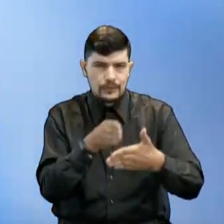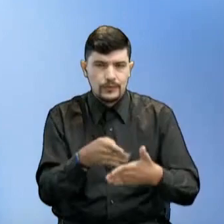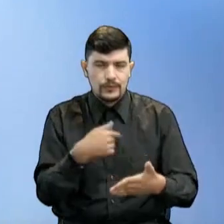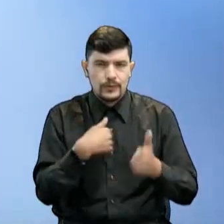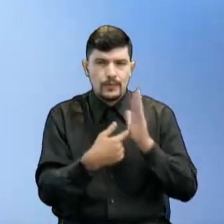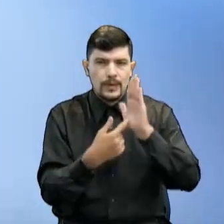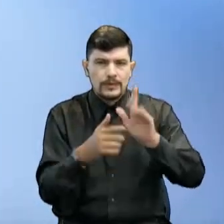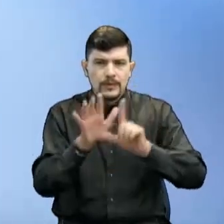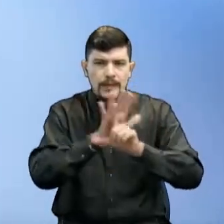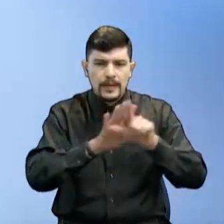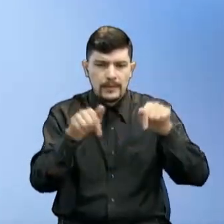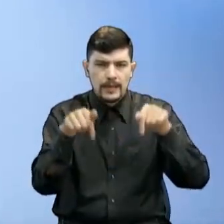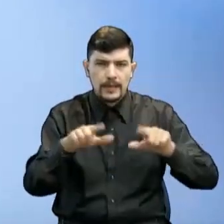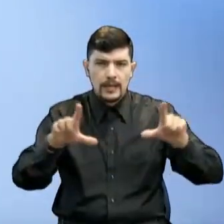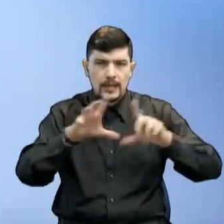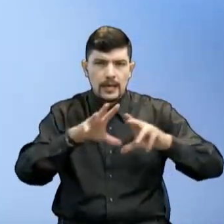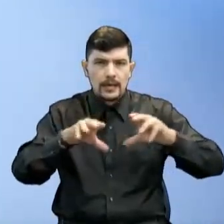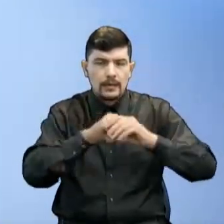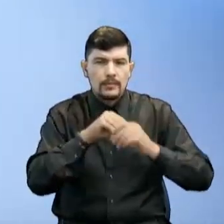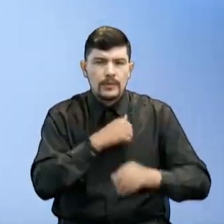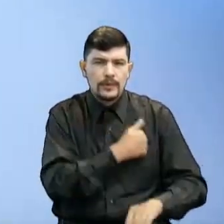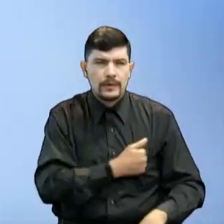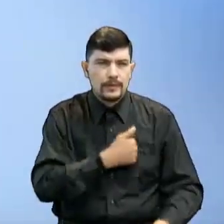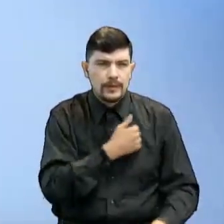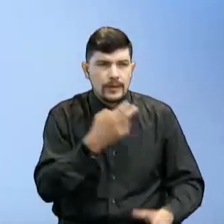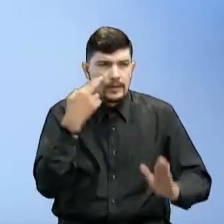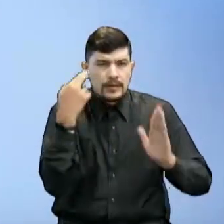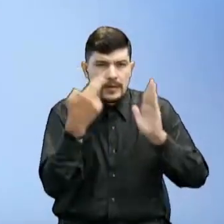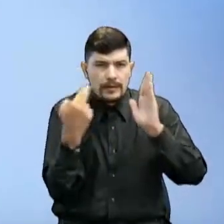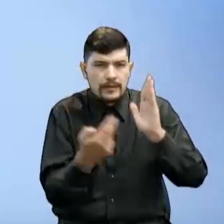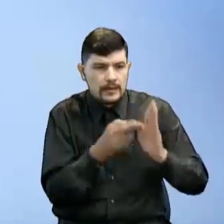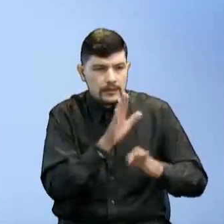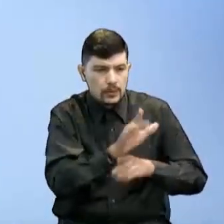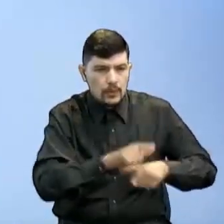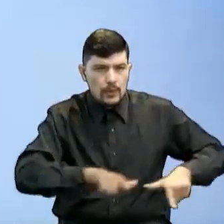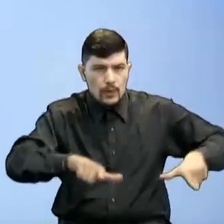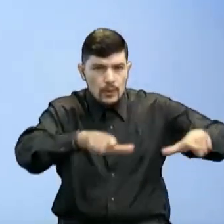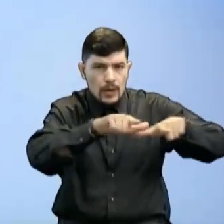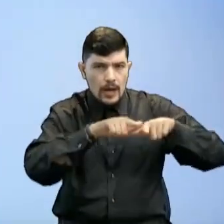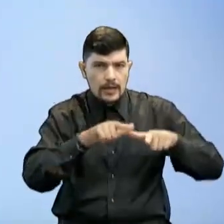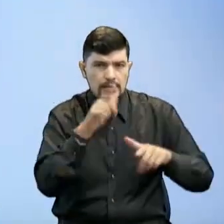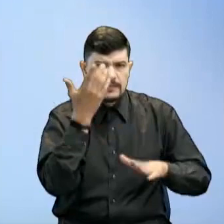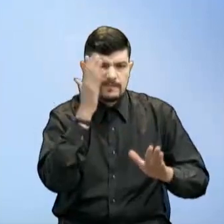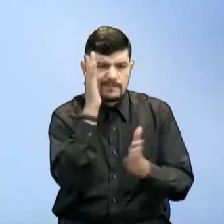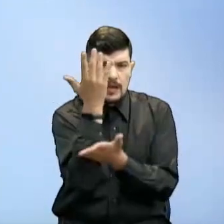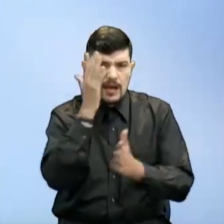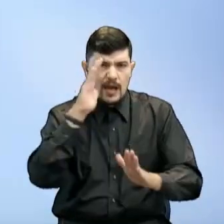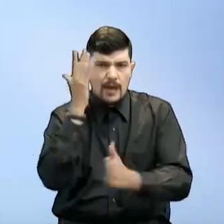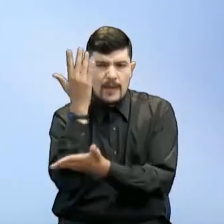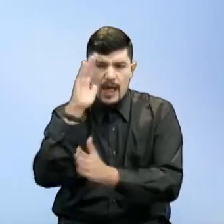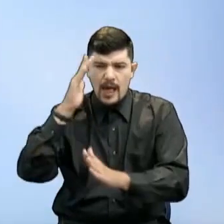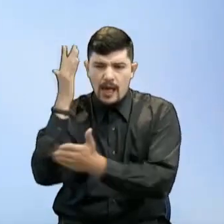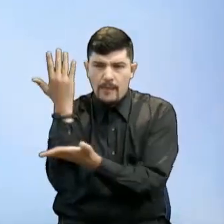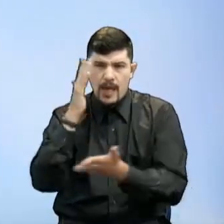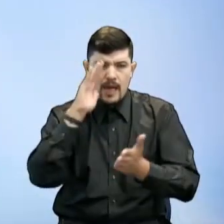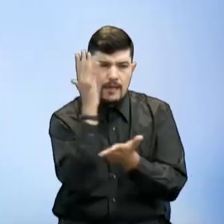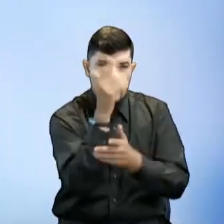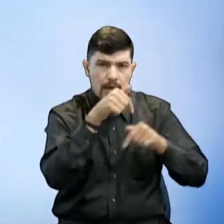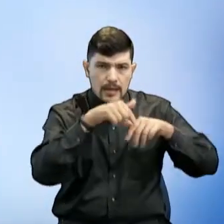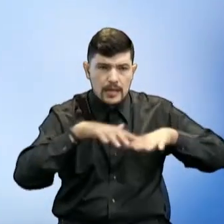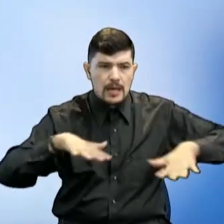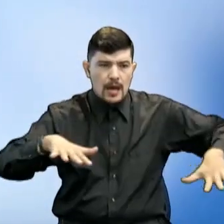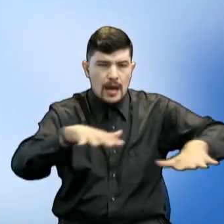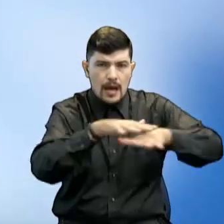una colaboración. Ven, miren una estatala de árboles que hicieron estos señores en Alto de Guatiguará, La